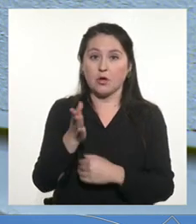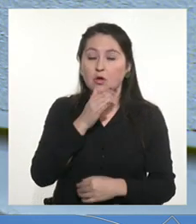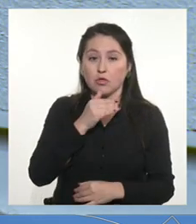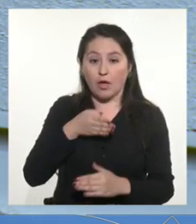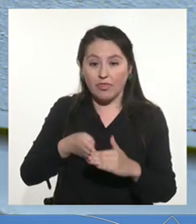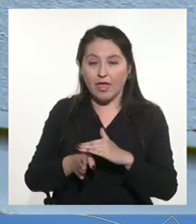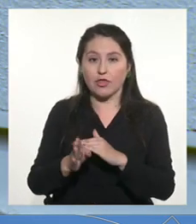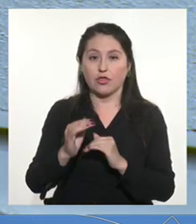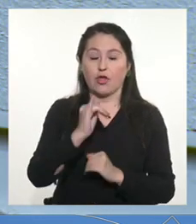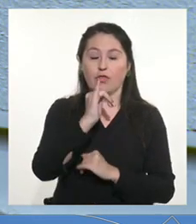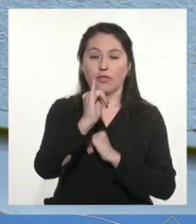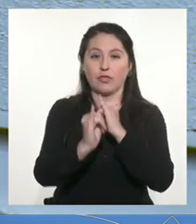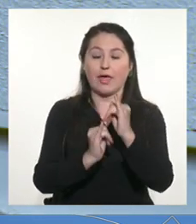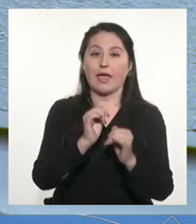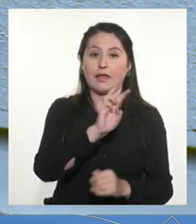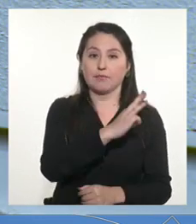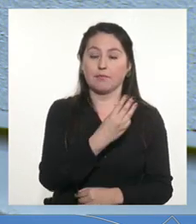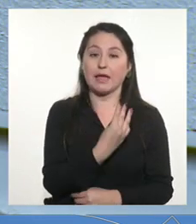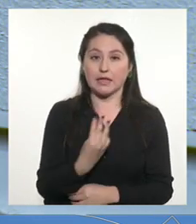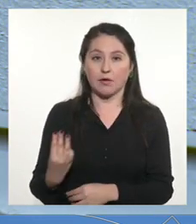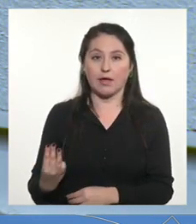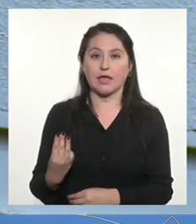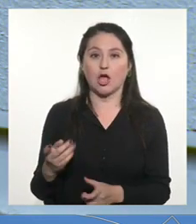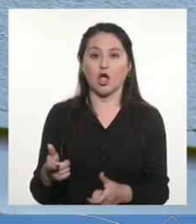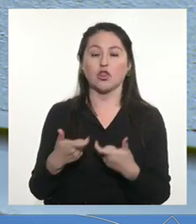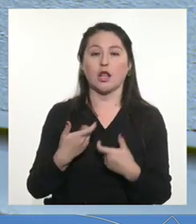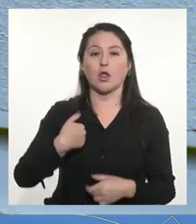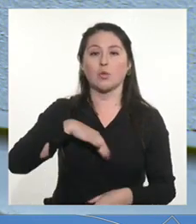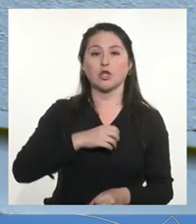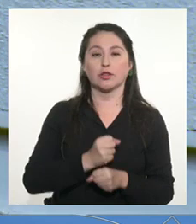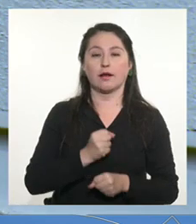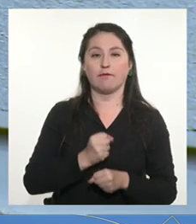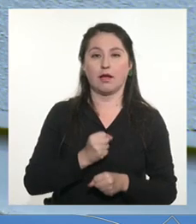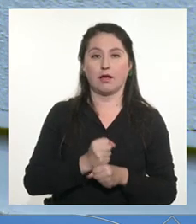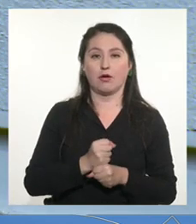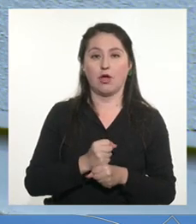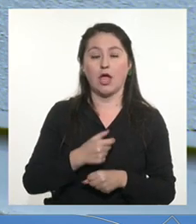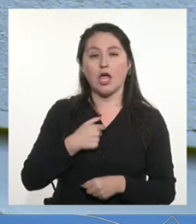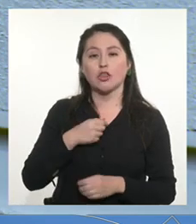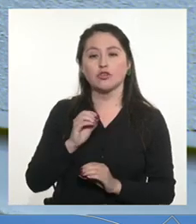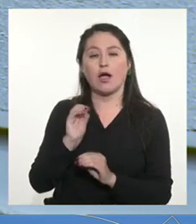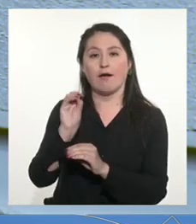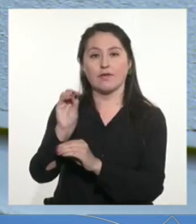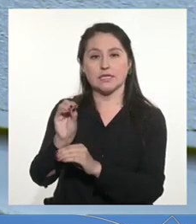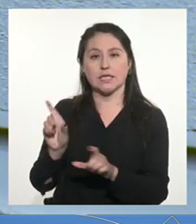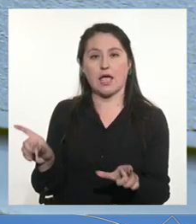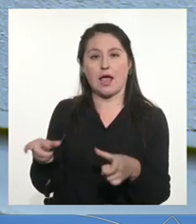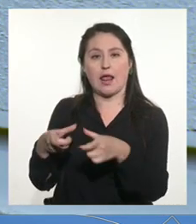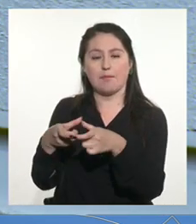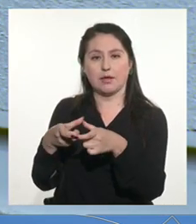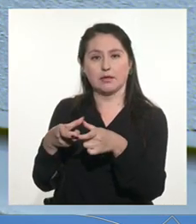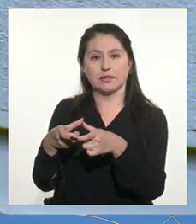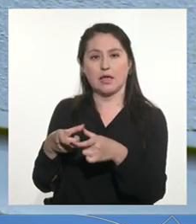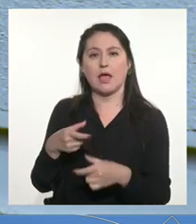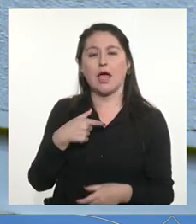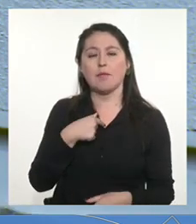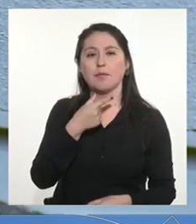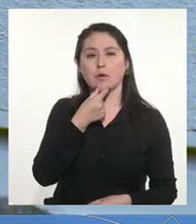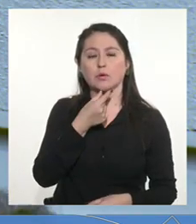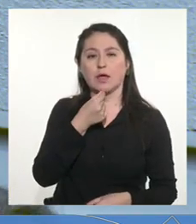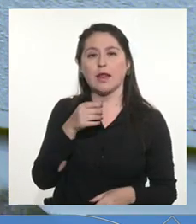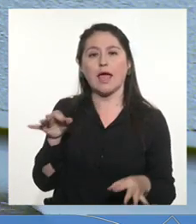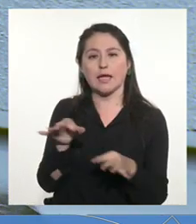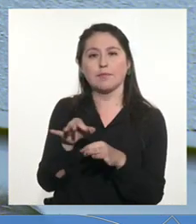que controla nuestro trabajo esto lo he hecho ver a la mesa y por eso me gustaría destacar este punto